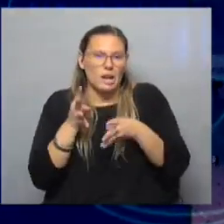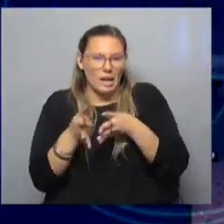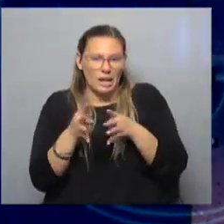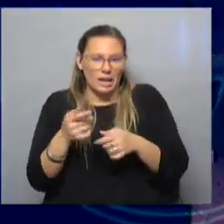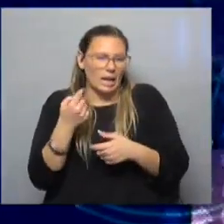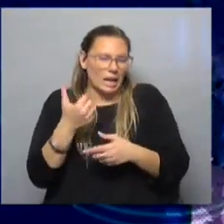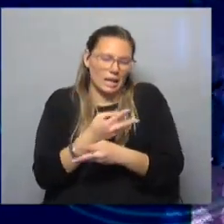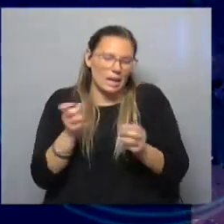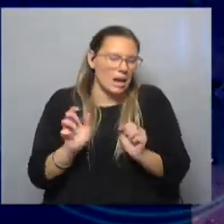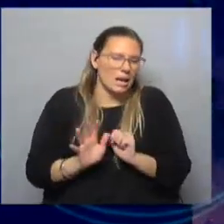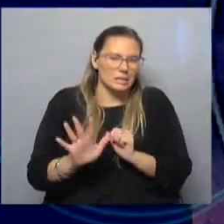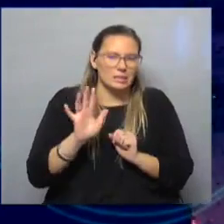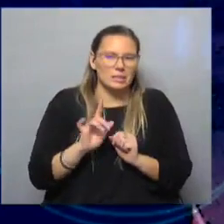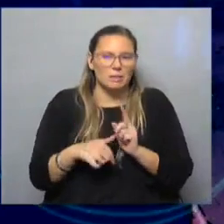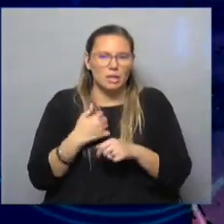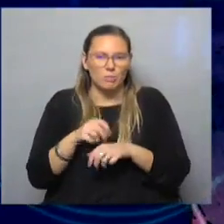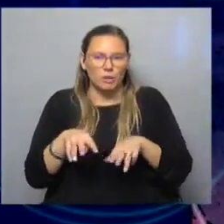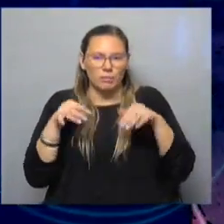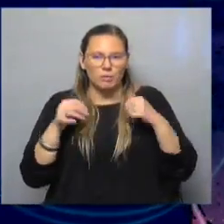ofrecer eso, así que va a ser para alquilar balcones.